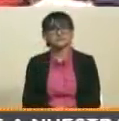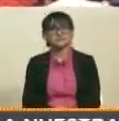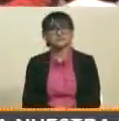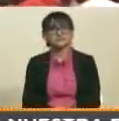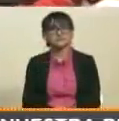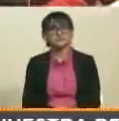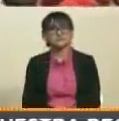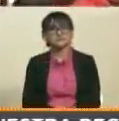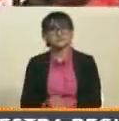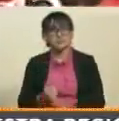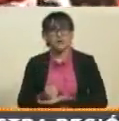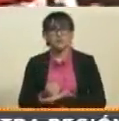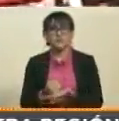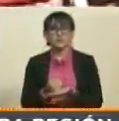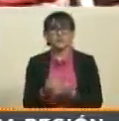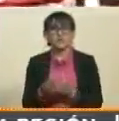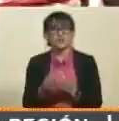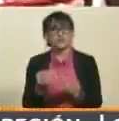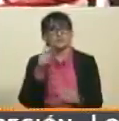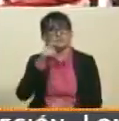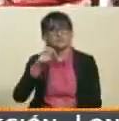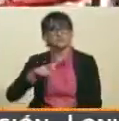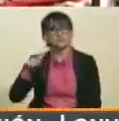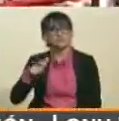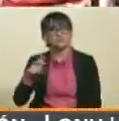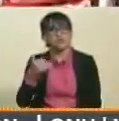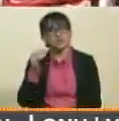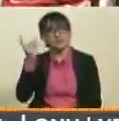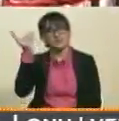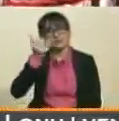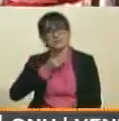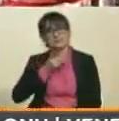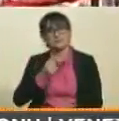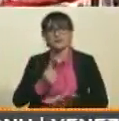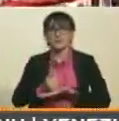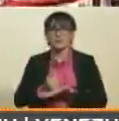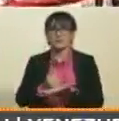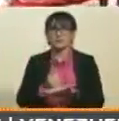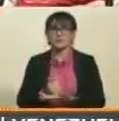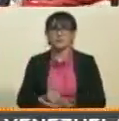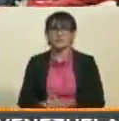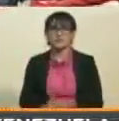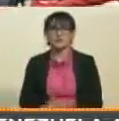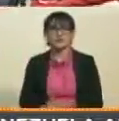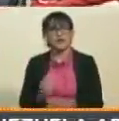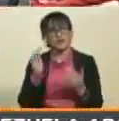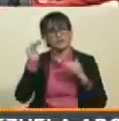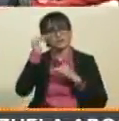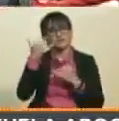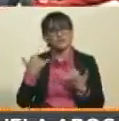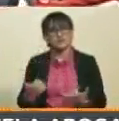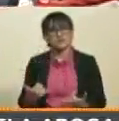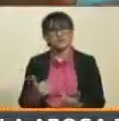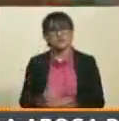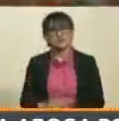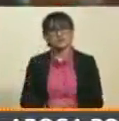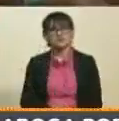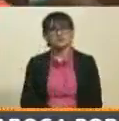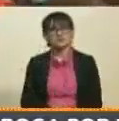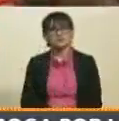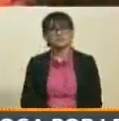vamos a ayudar a todos estos compatriotas que tienen alguna discapacidad. Vamos a atenderlos ya.